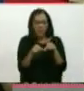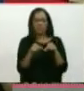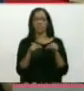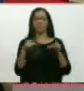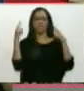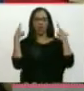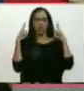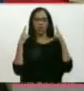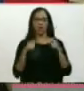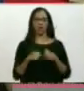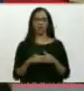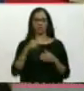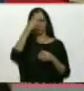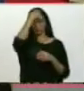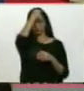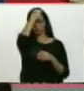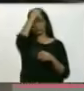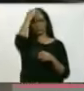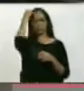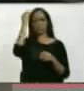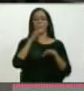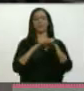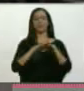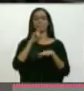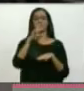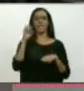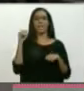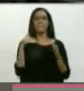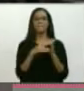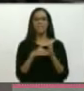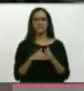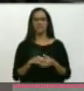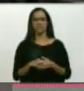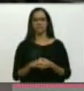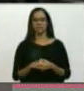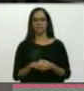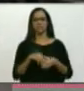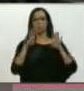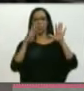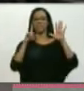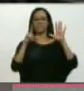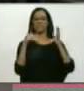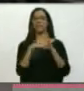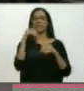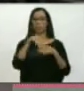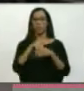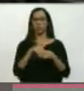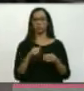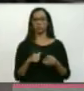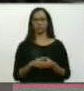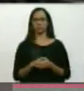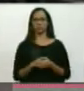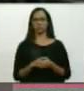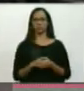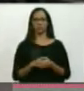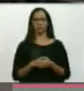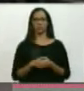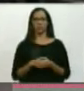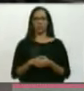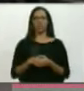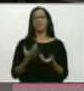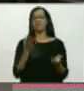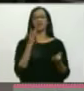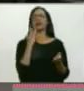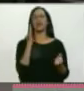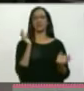salió? 100 mil votos fue que sacó. 97 mil votos sacó. Vamos a exagerarlo. Hay que buscar los números. Vamos a exagerarlo.